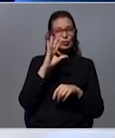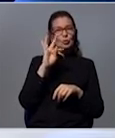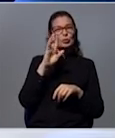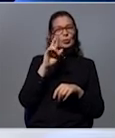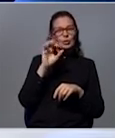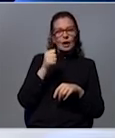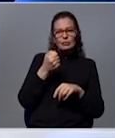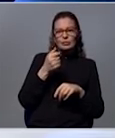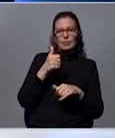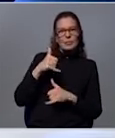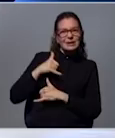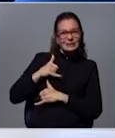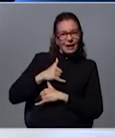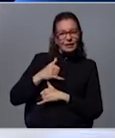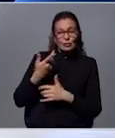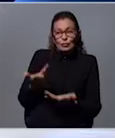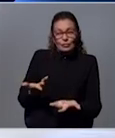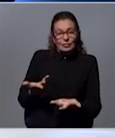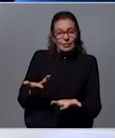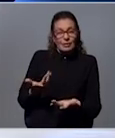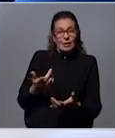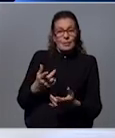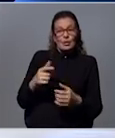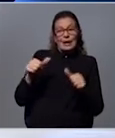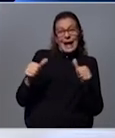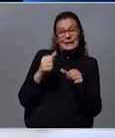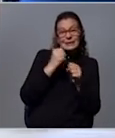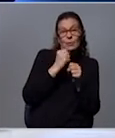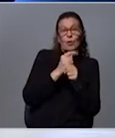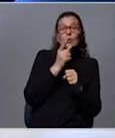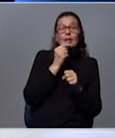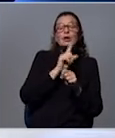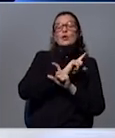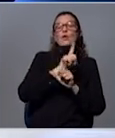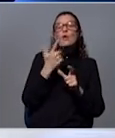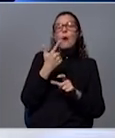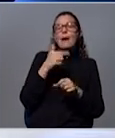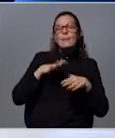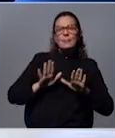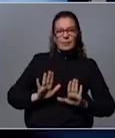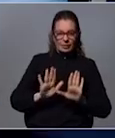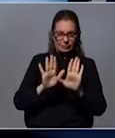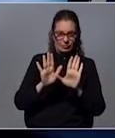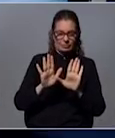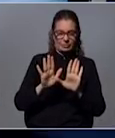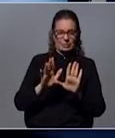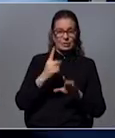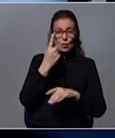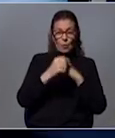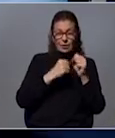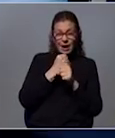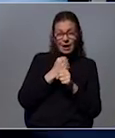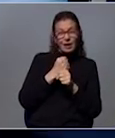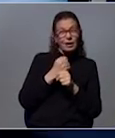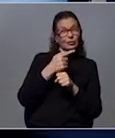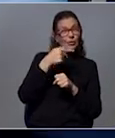son militares cumpliendo funciones policiales sin preparación sigo se acaba de dictar se dictó hace un año un año